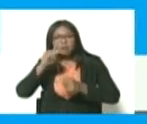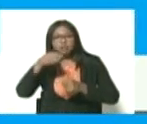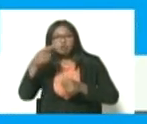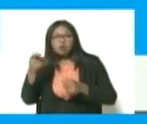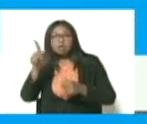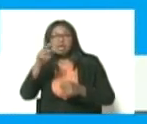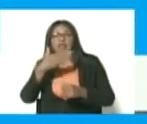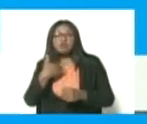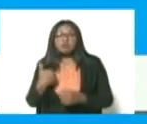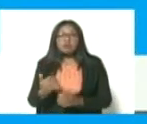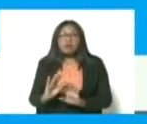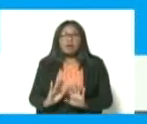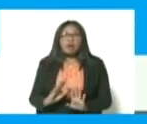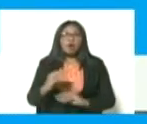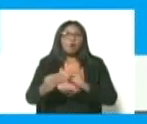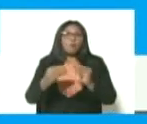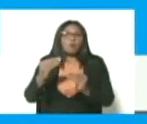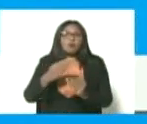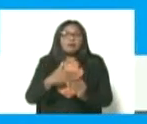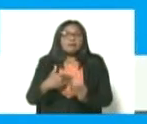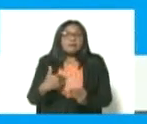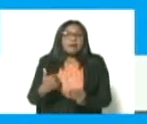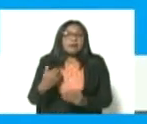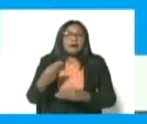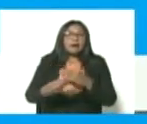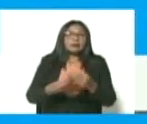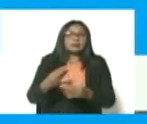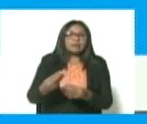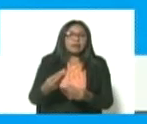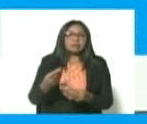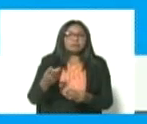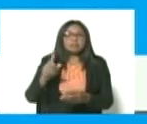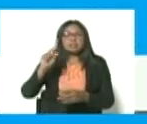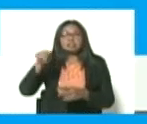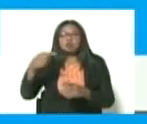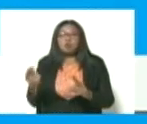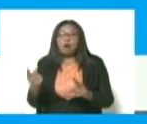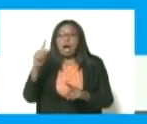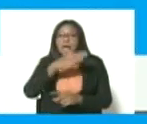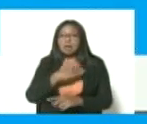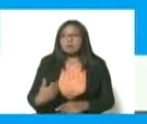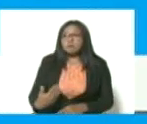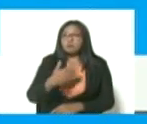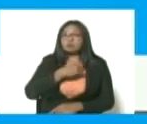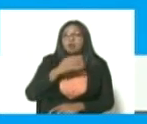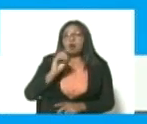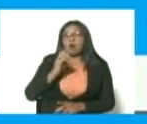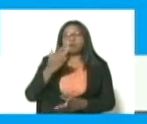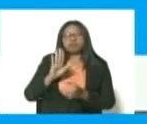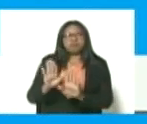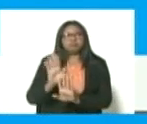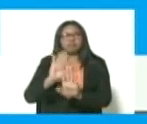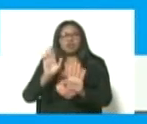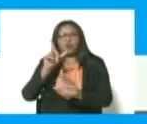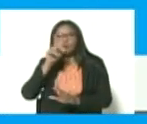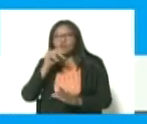cuando lo reconozcan o cuando los desconozcan, que es el caso que